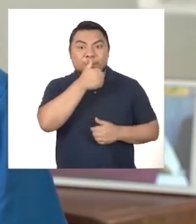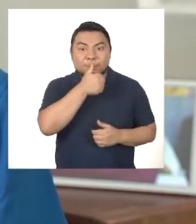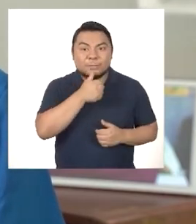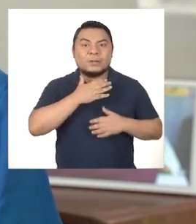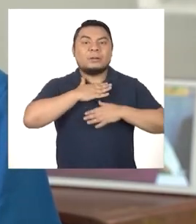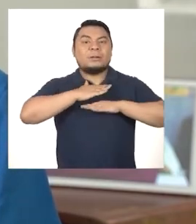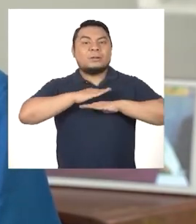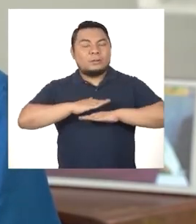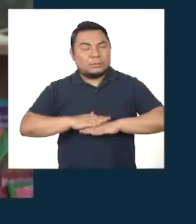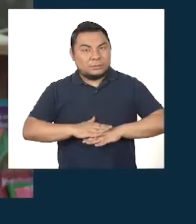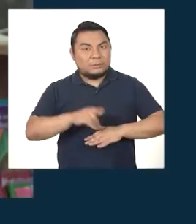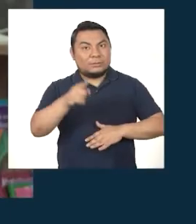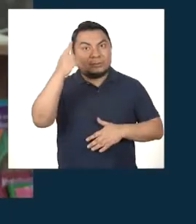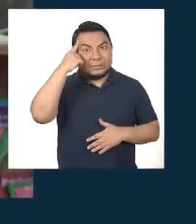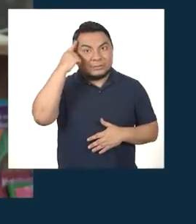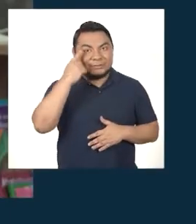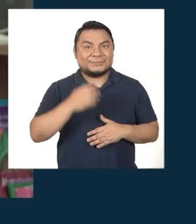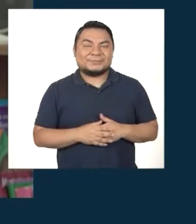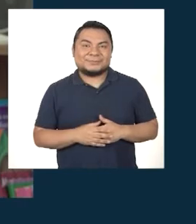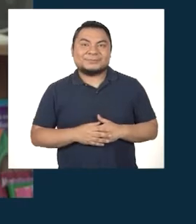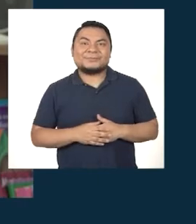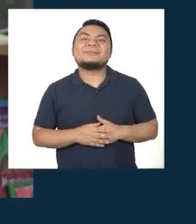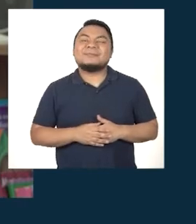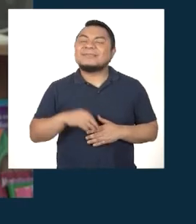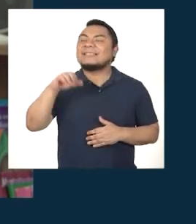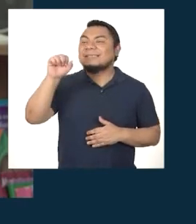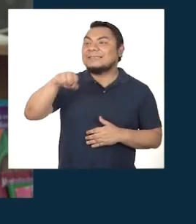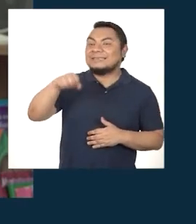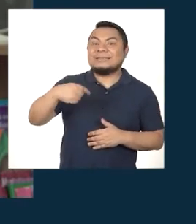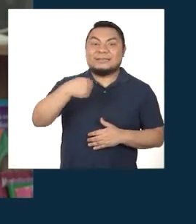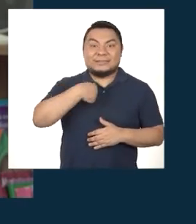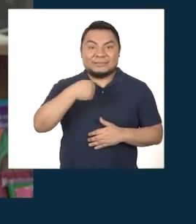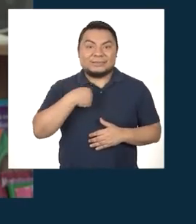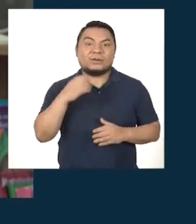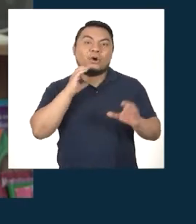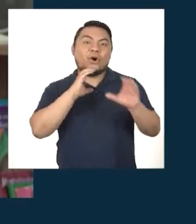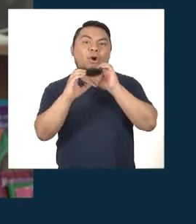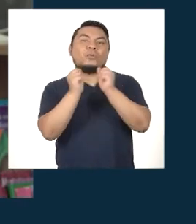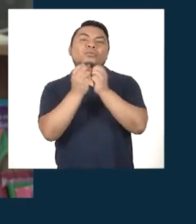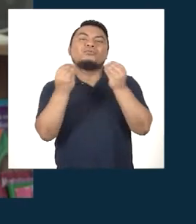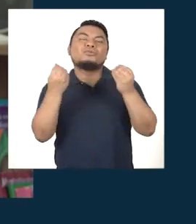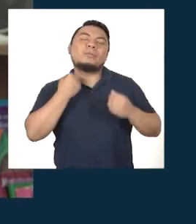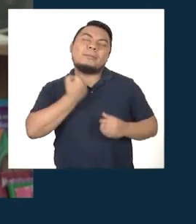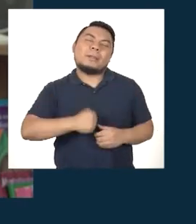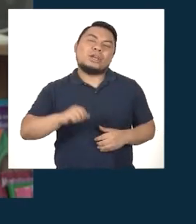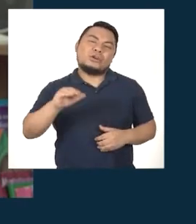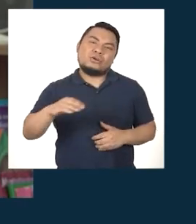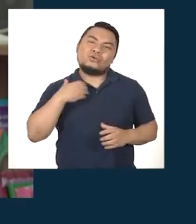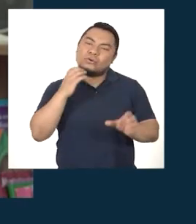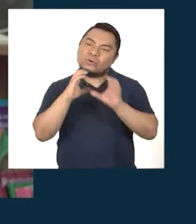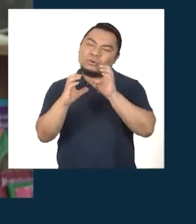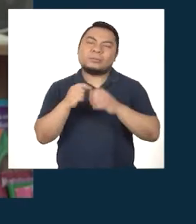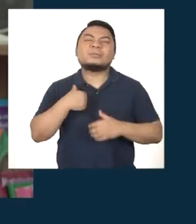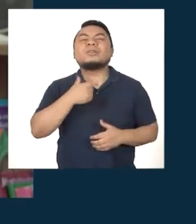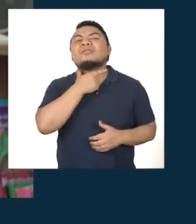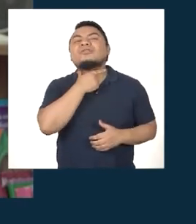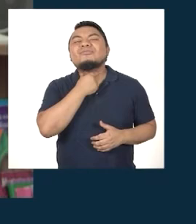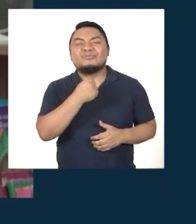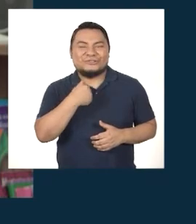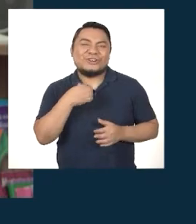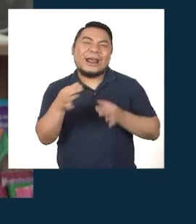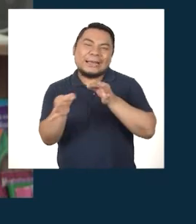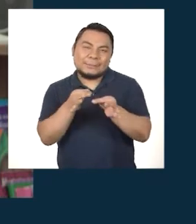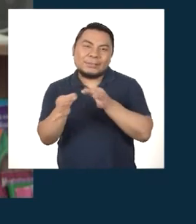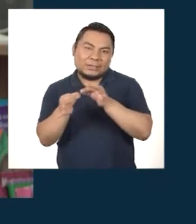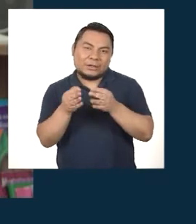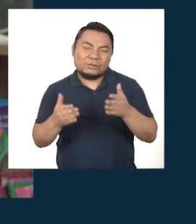para relajarse un poco. Sí, Gustavo. En mi caso, yo converso mucho con mi hijita. Me gusta explicarle